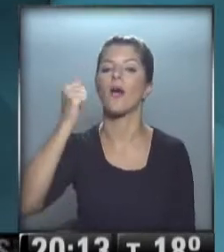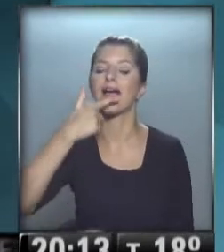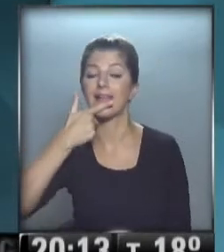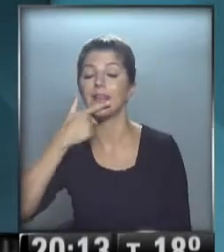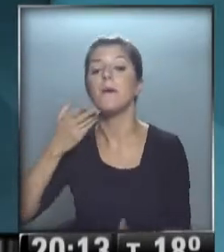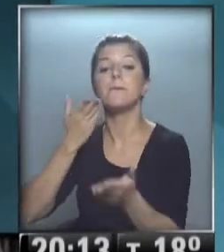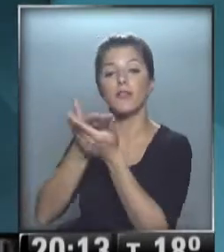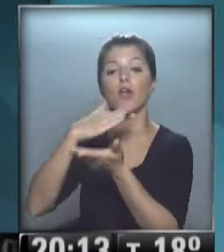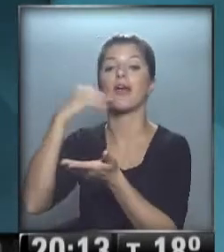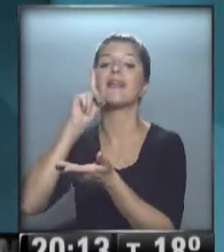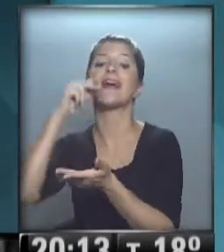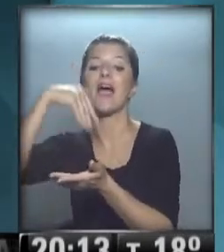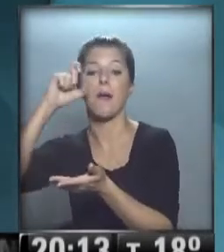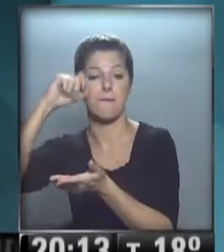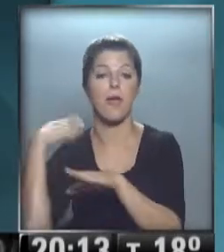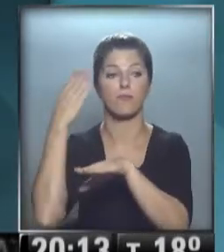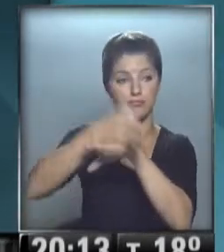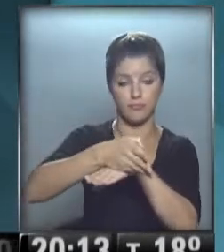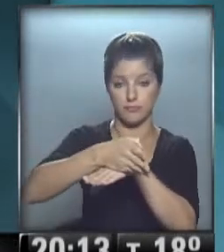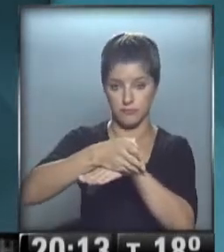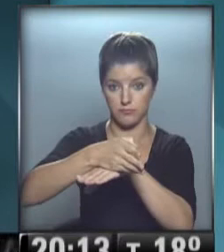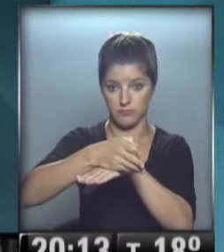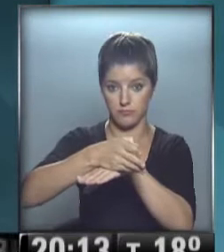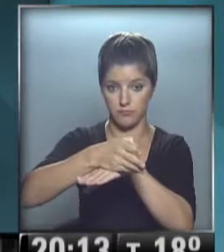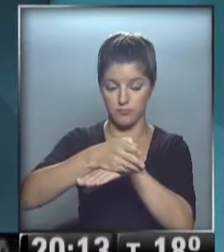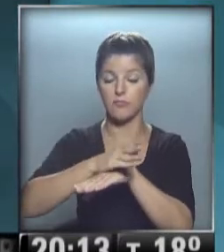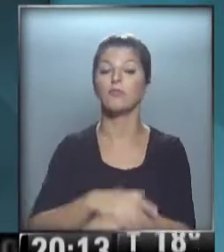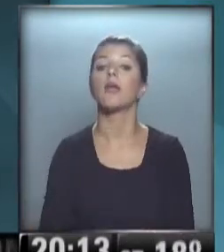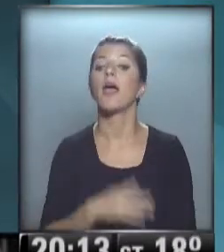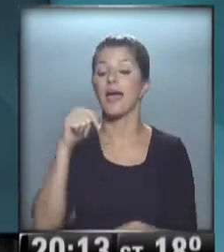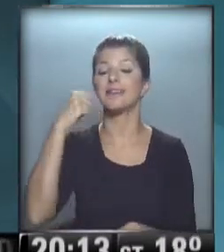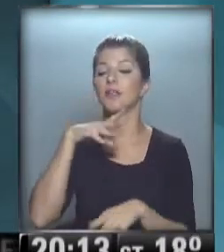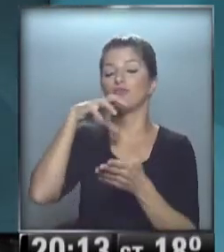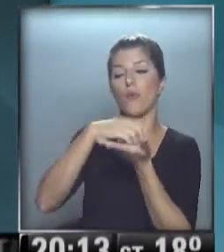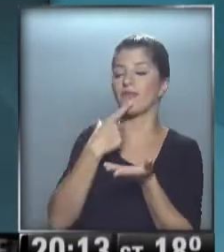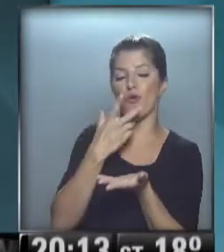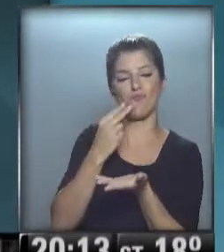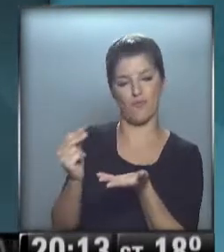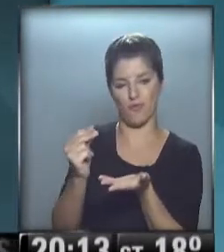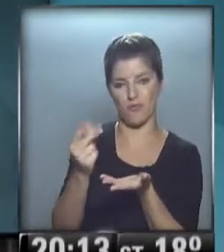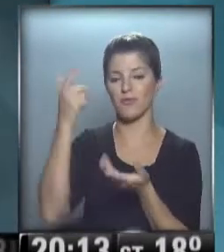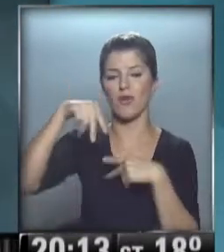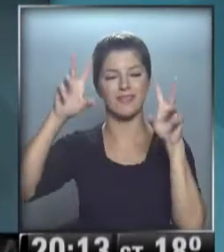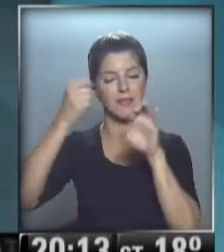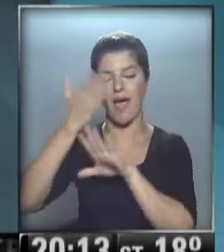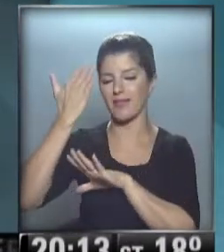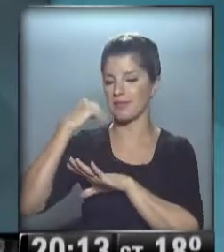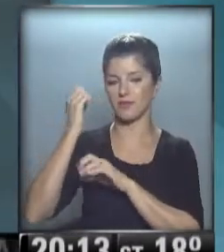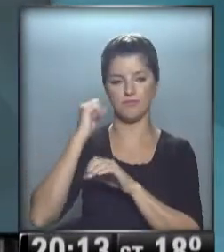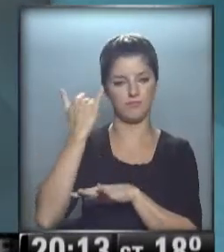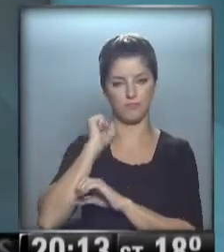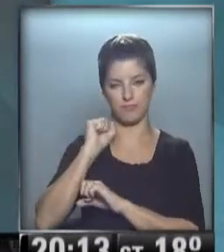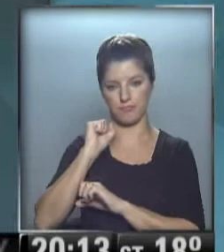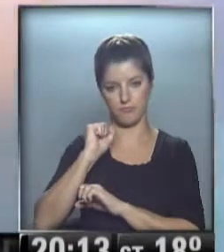Jaime vuelva a presenciar las audiencias. El tribunal rechazó el pedido y consideró que este tema ya está